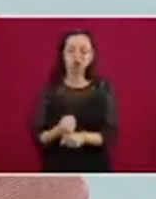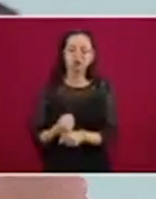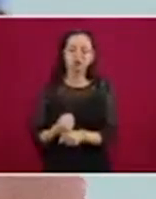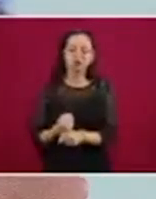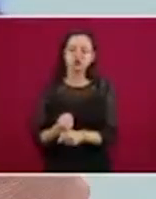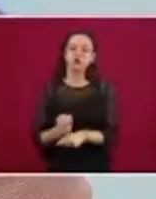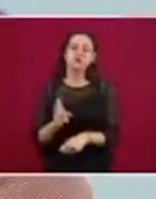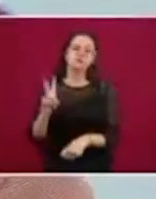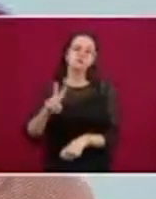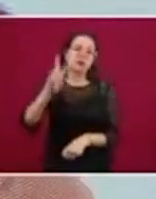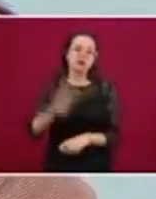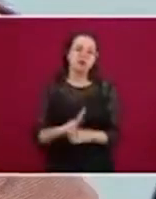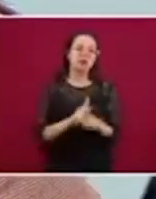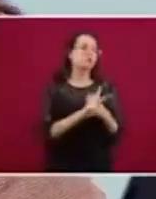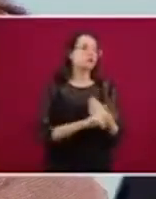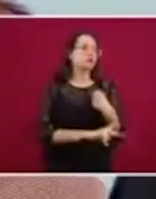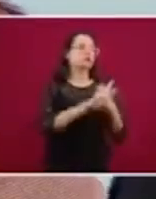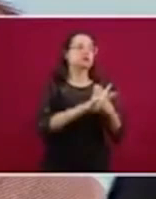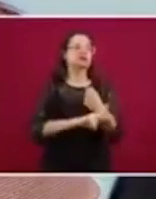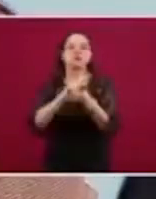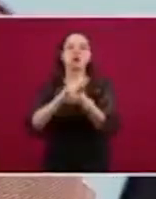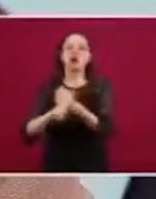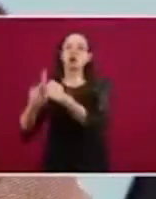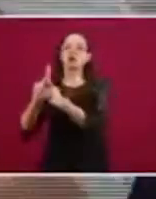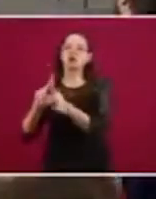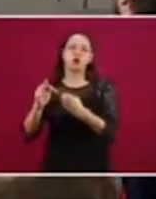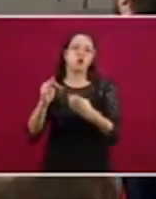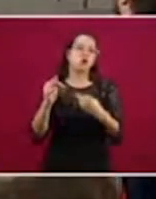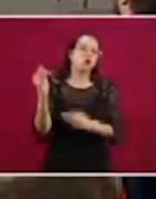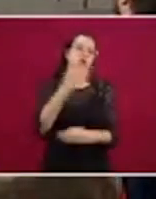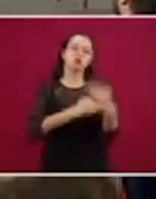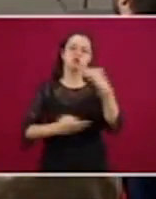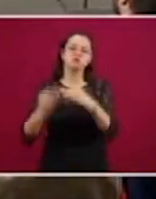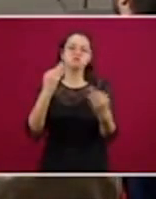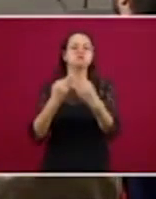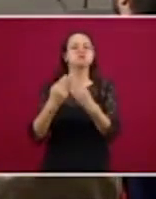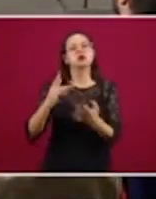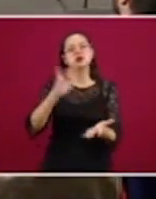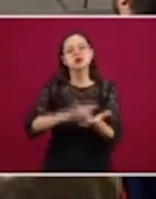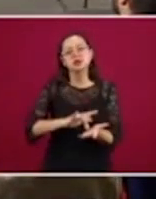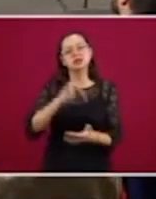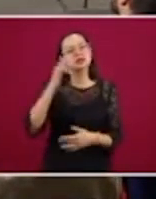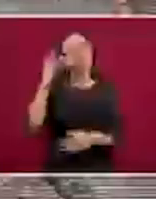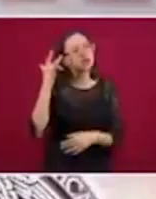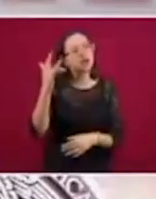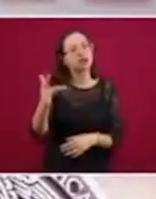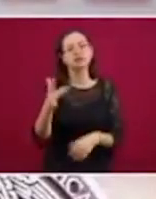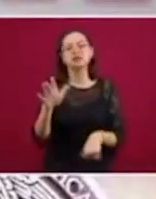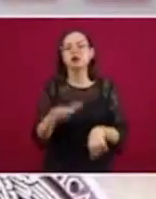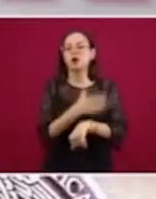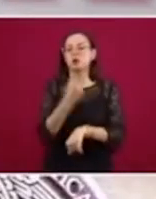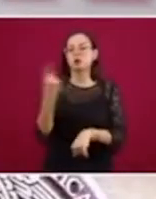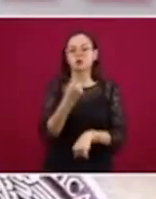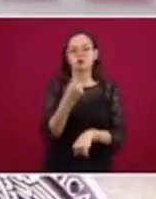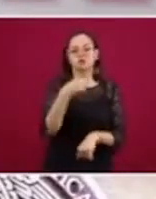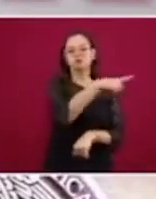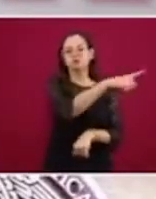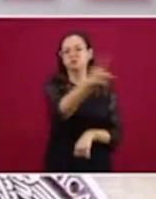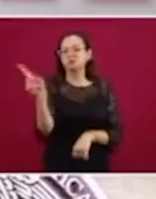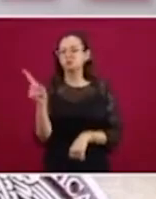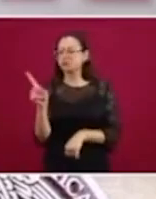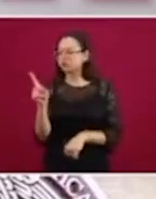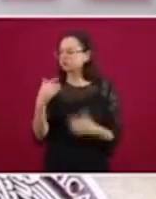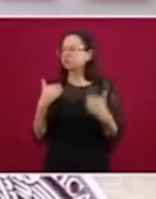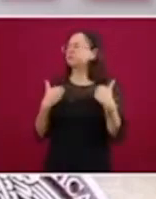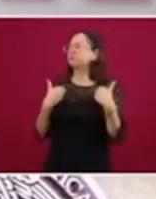encuentro, Rocío Nale explicó que Arabia Saudita felicitó y aplaudió a México por la negociación exitosa para reducir la producción de petróleo en un porcentaje